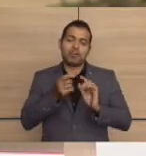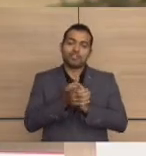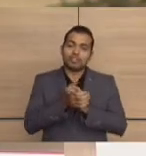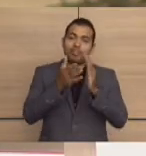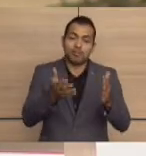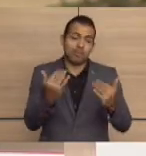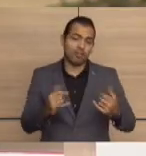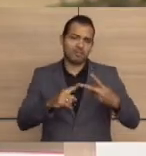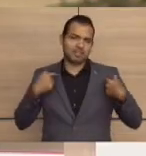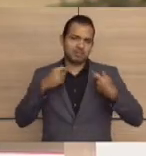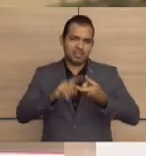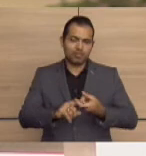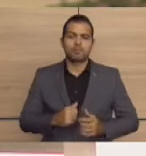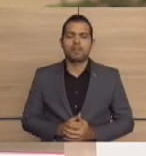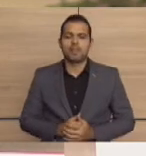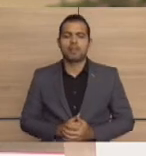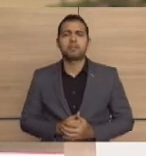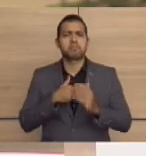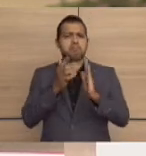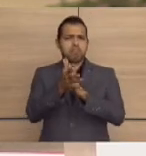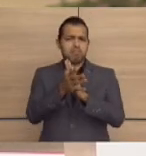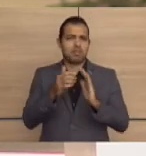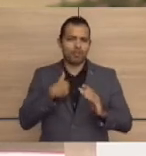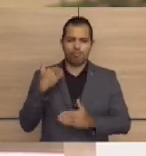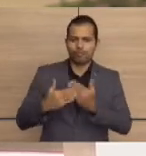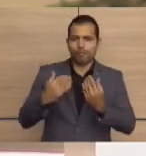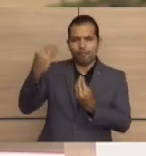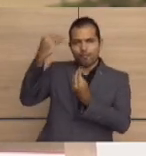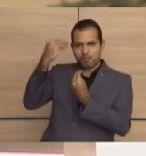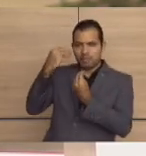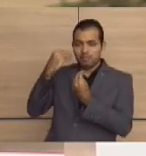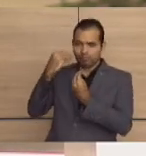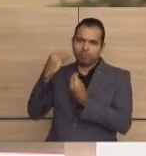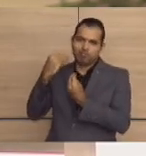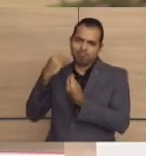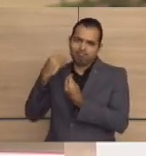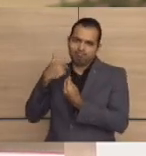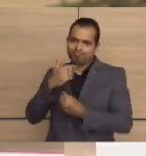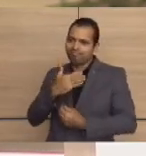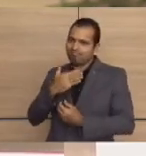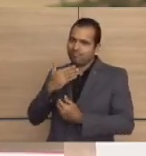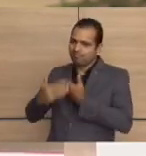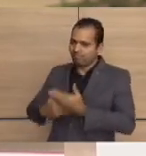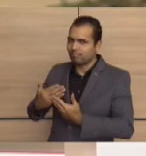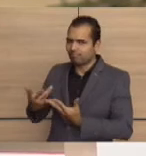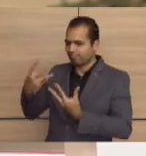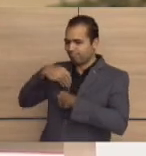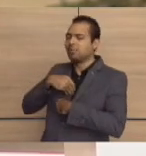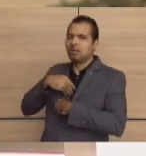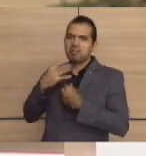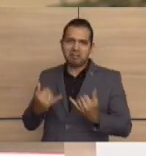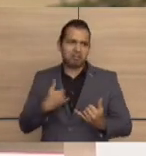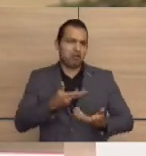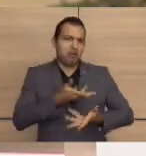ustedes. Bueno, hablando de escucha de las voces de líderes como mujeres, afros, jóvenes y